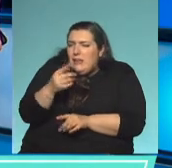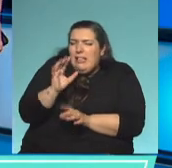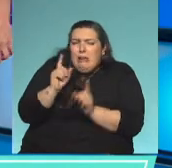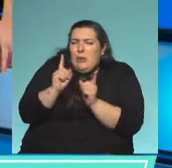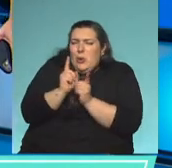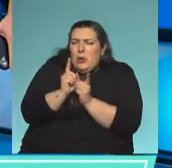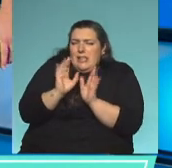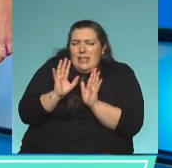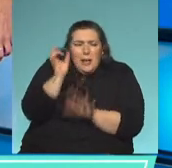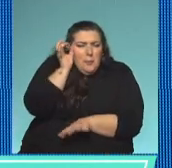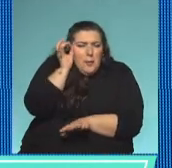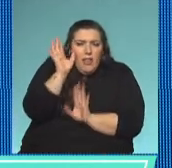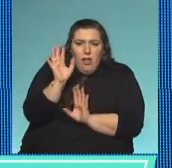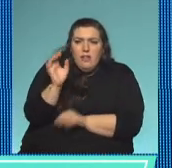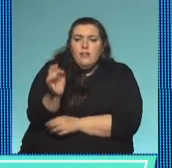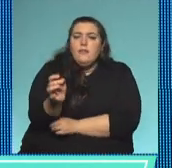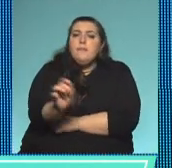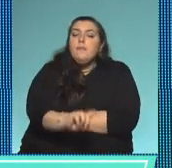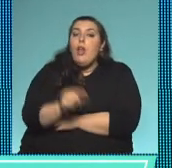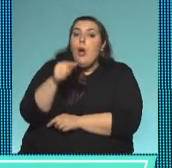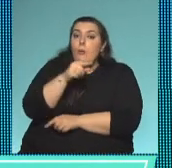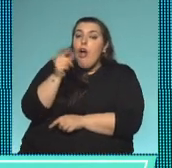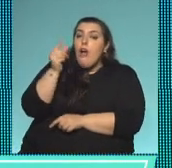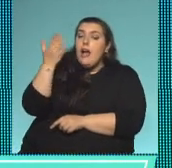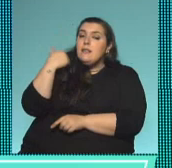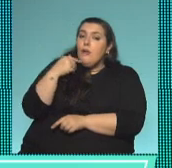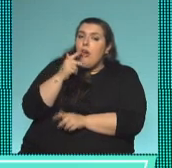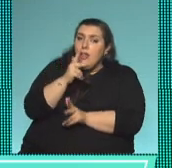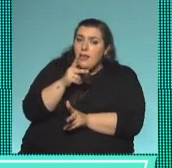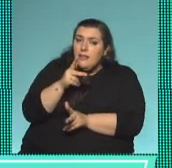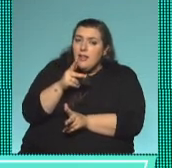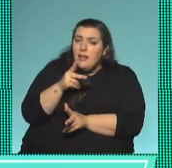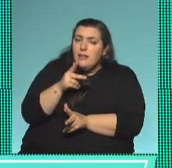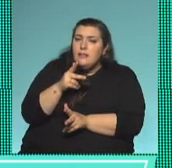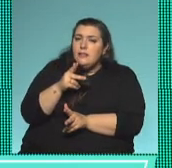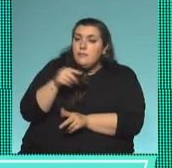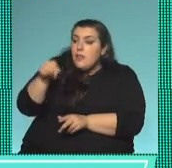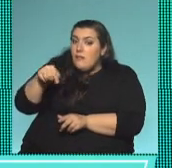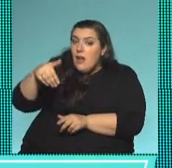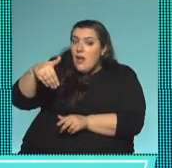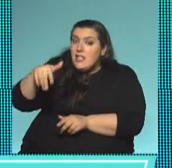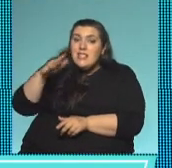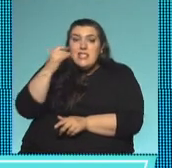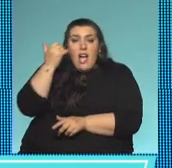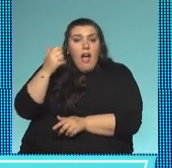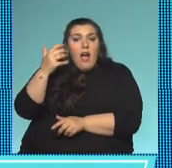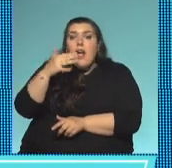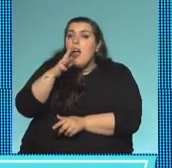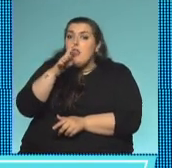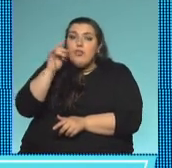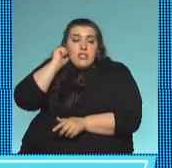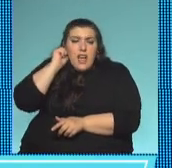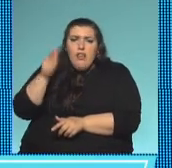una desprolijidad. Pero recién mencionabas algo que me dejás pensando. Estás por cumplir, ya tenés 14 años, sos muy